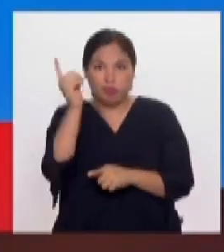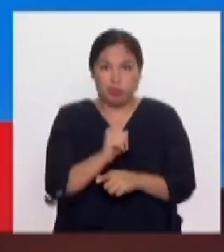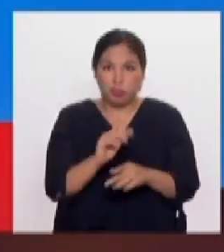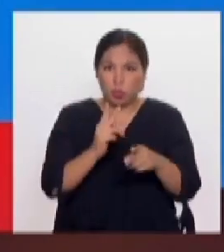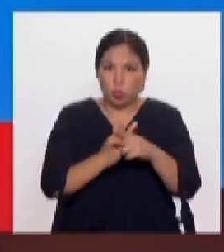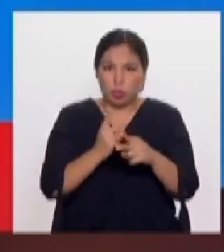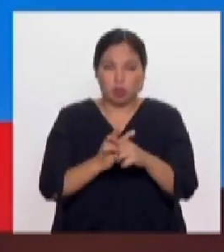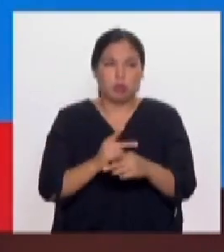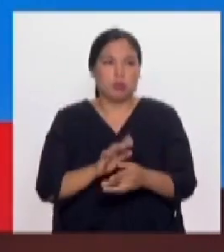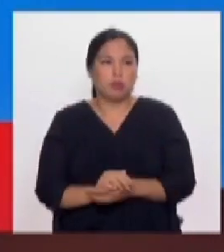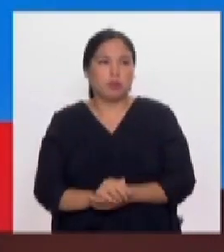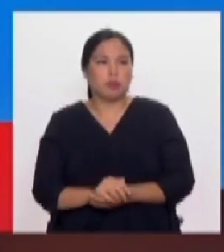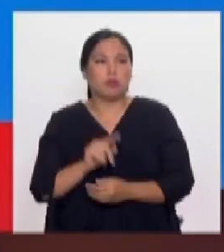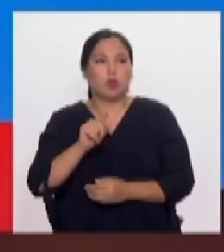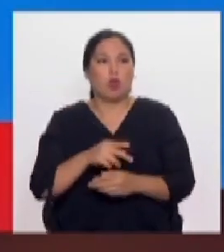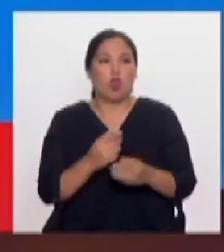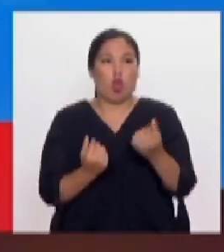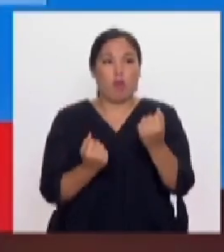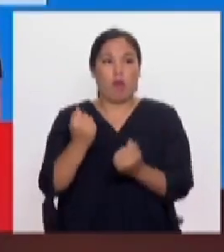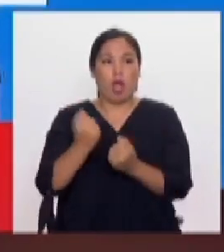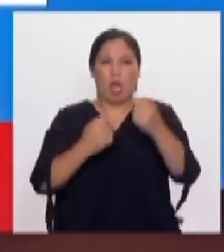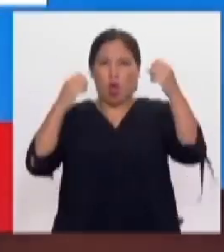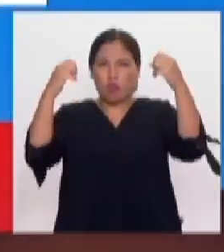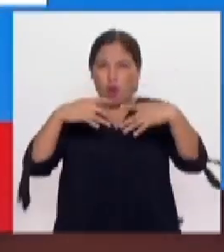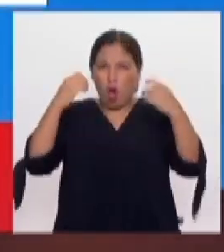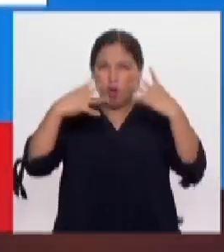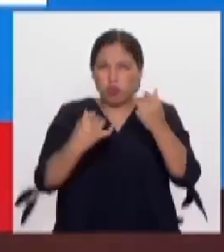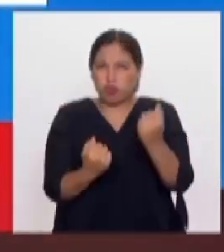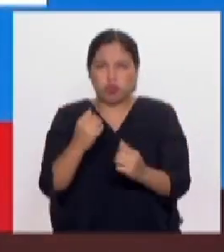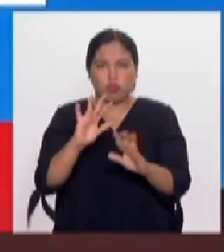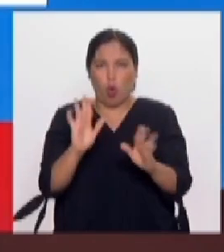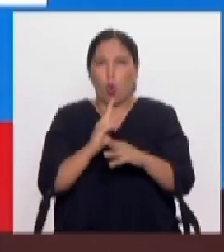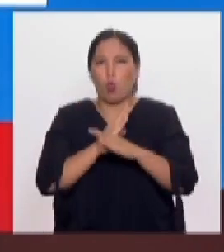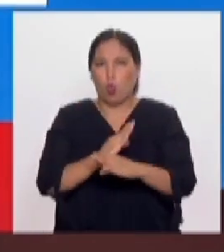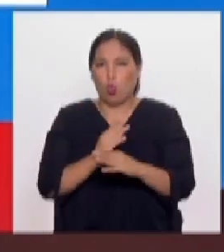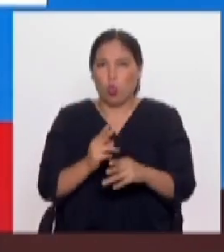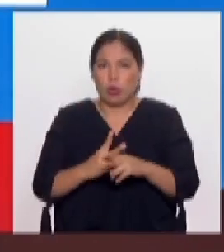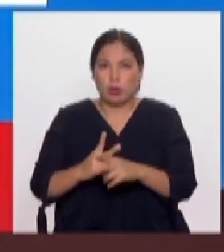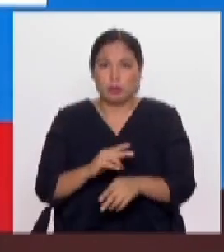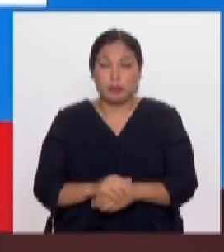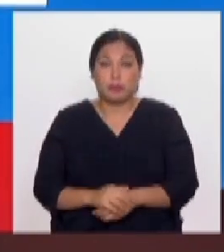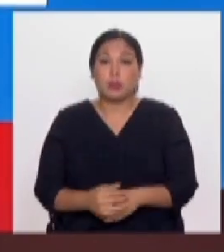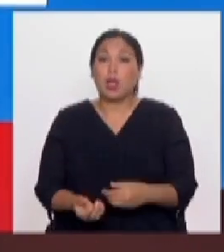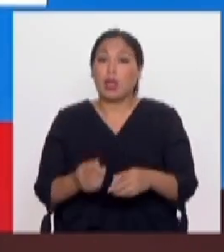no manejar bajo la lluvia intensa. Así que mis amigos, recuerden siempre consultar información de